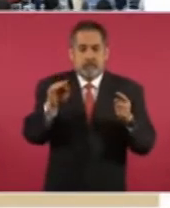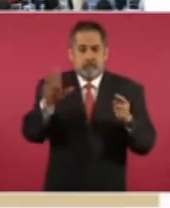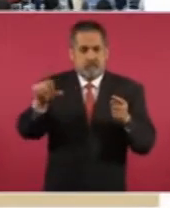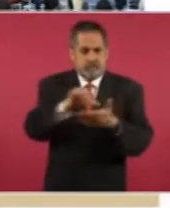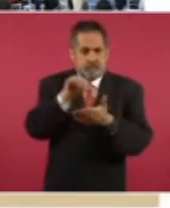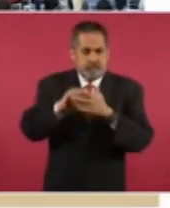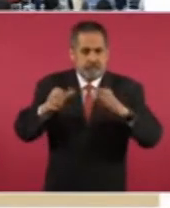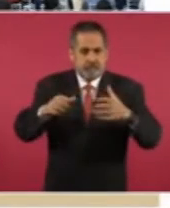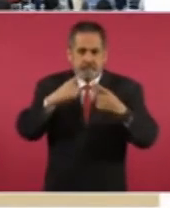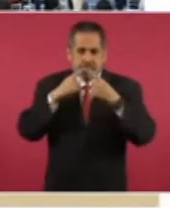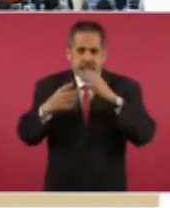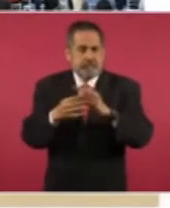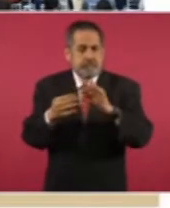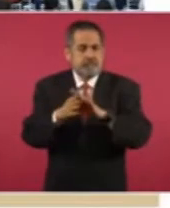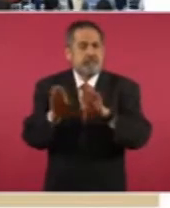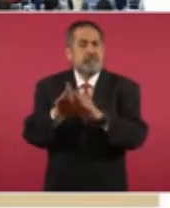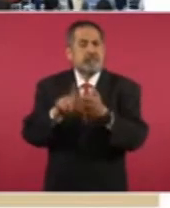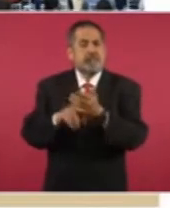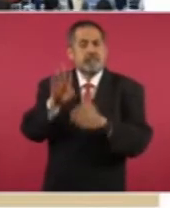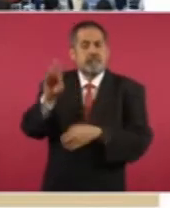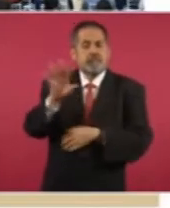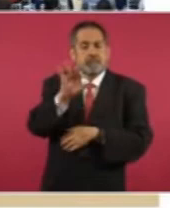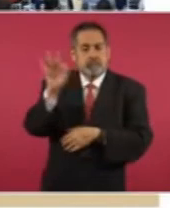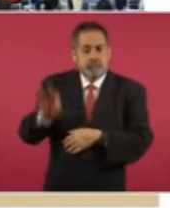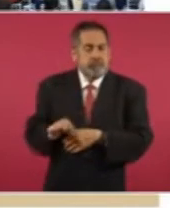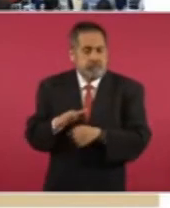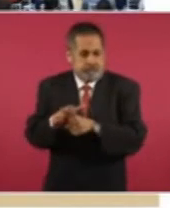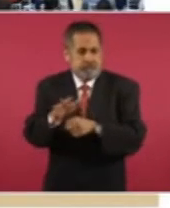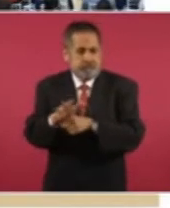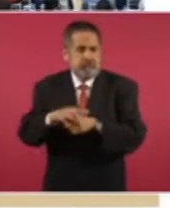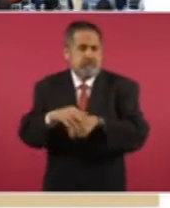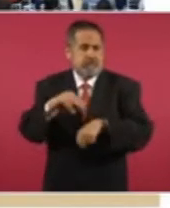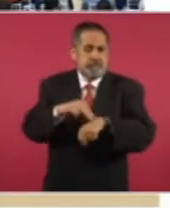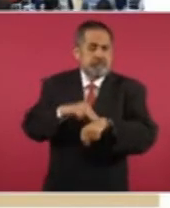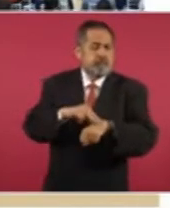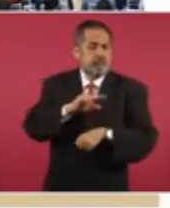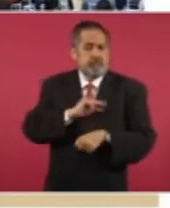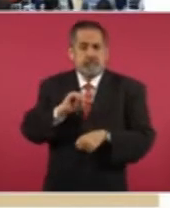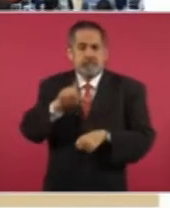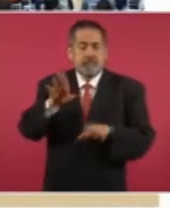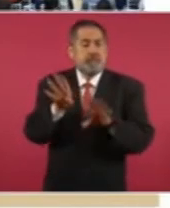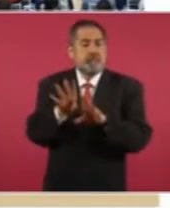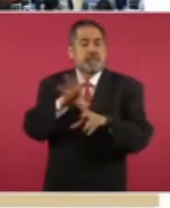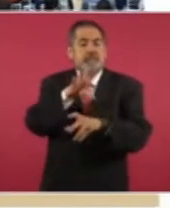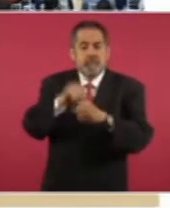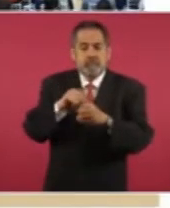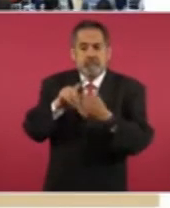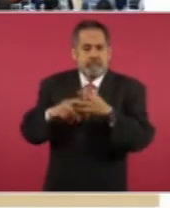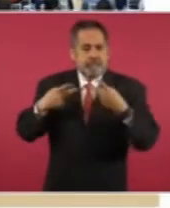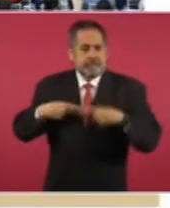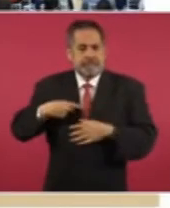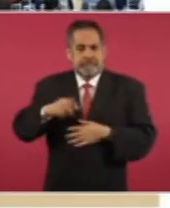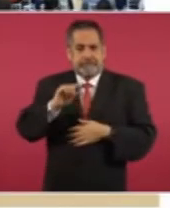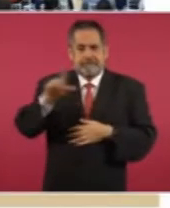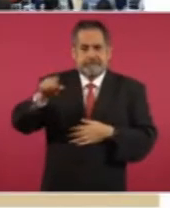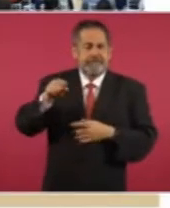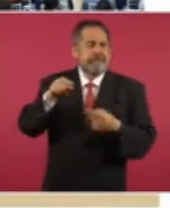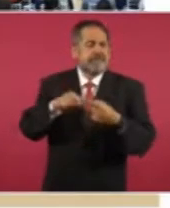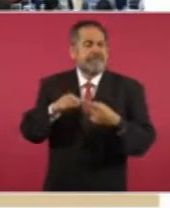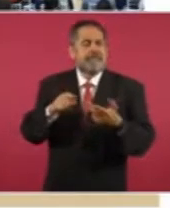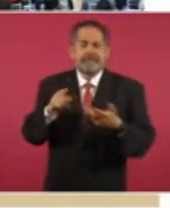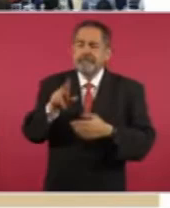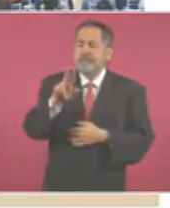cubierta al 95% la necesidad de médicos especialistas en médicos generales y personal de enfermería al